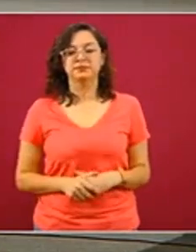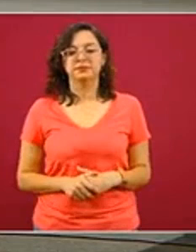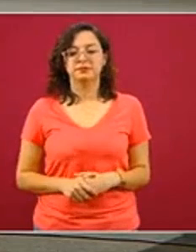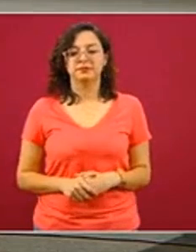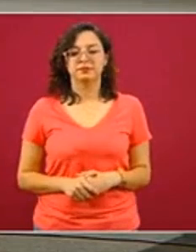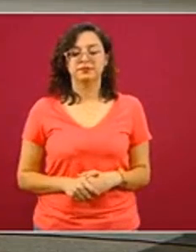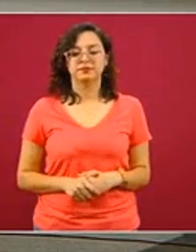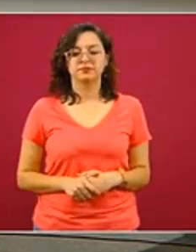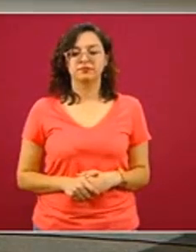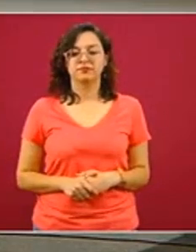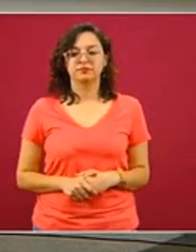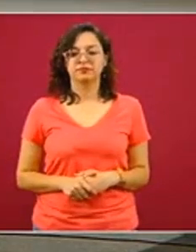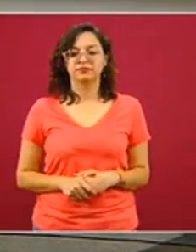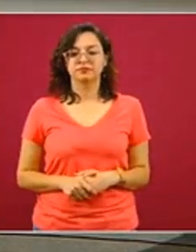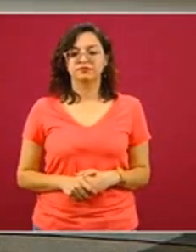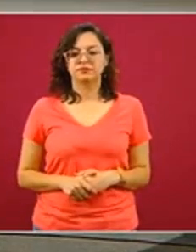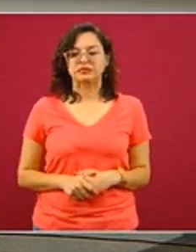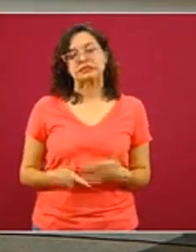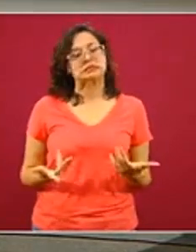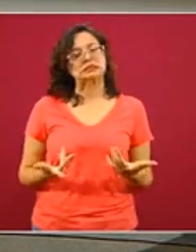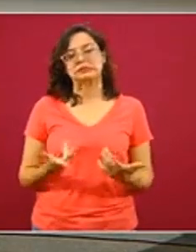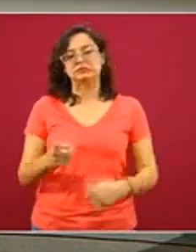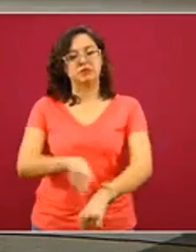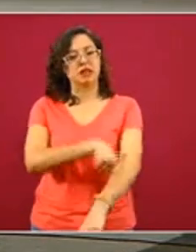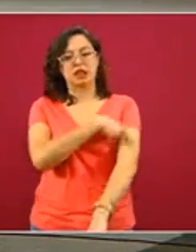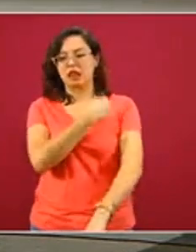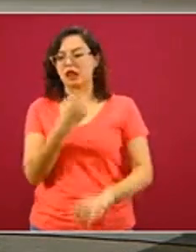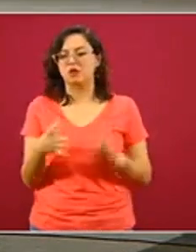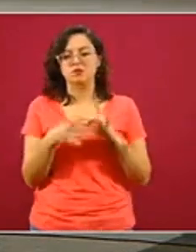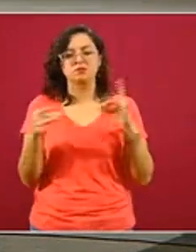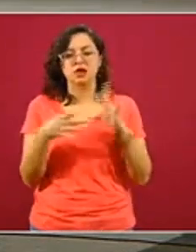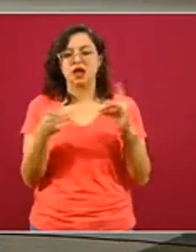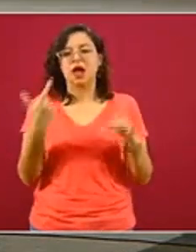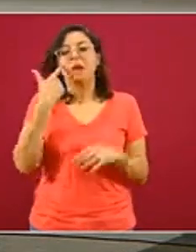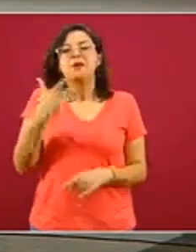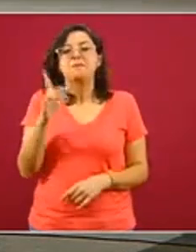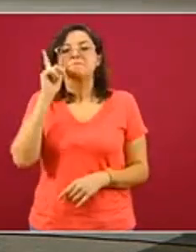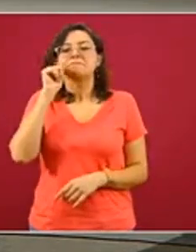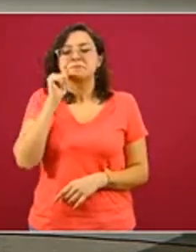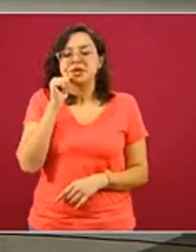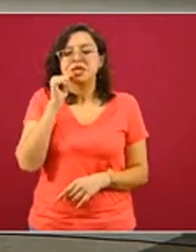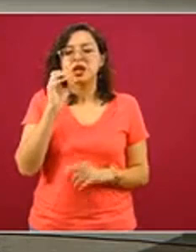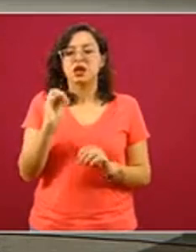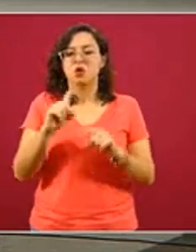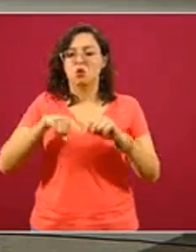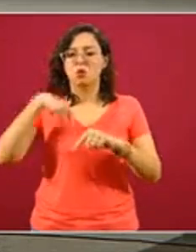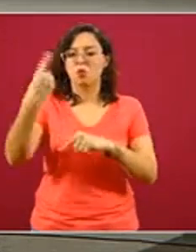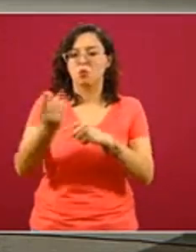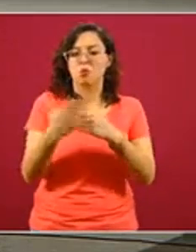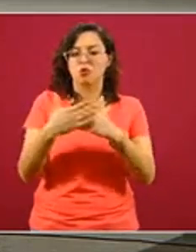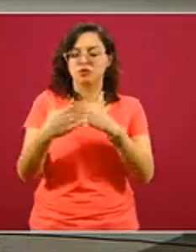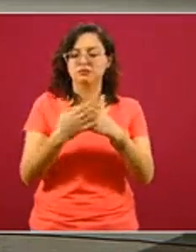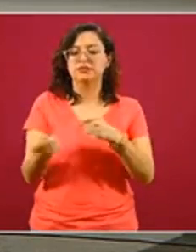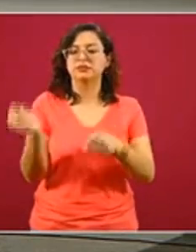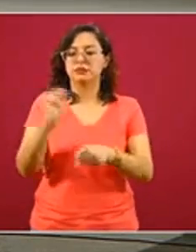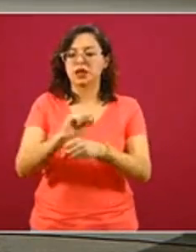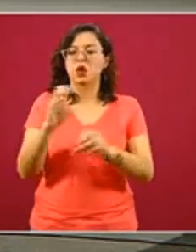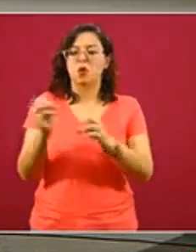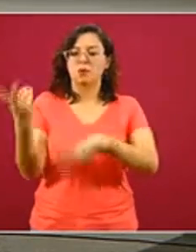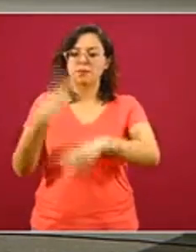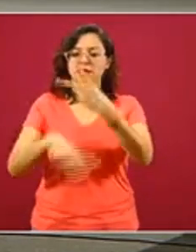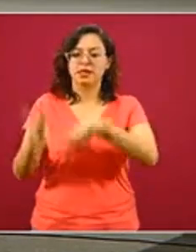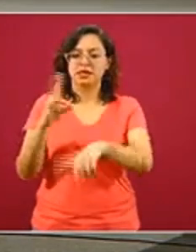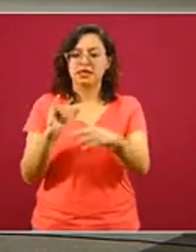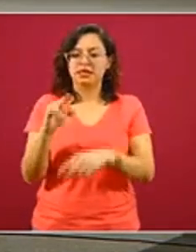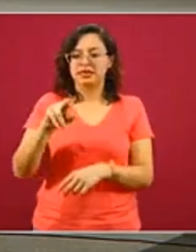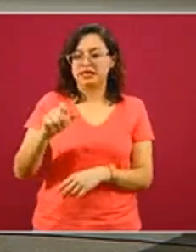Sería muy largo, yo creo que a ver si mañana o en la semana lo mostramos o cuando vengan los colegas de INEGI, pero